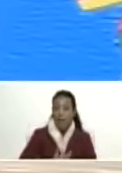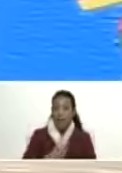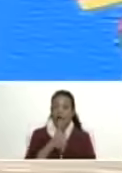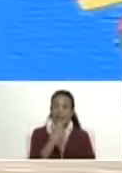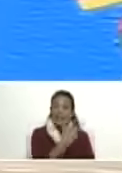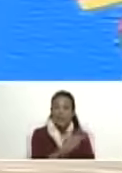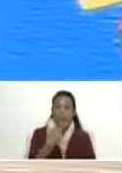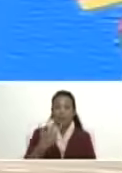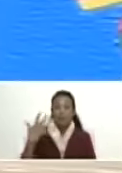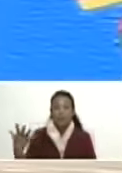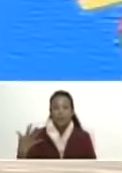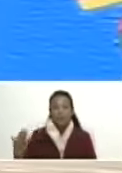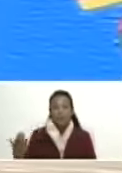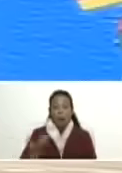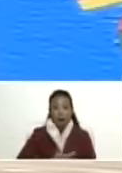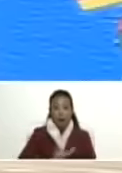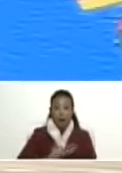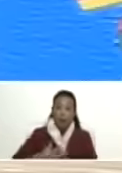alcaldías.